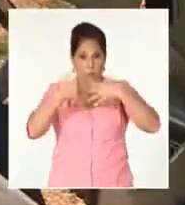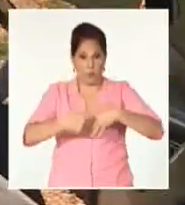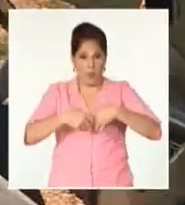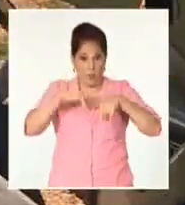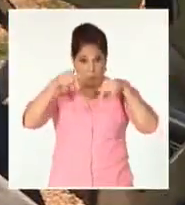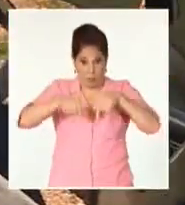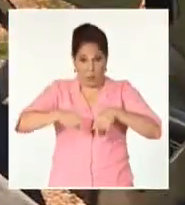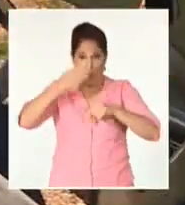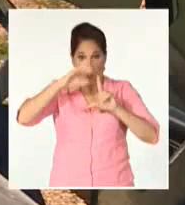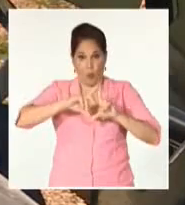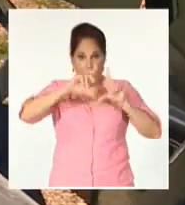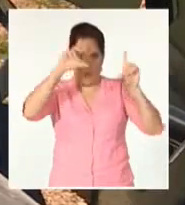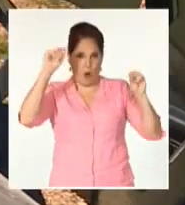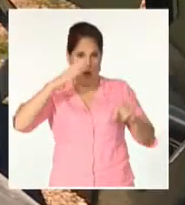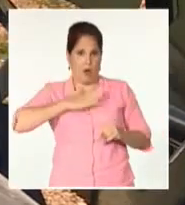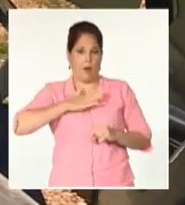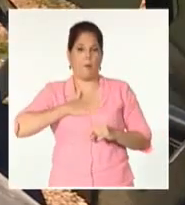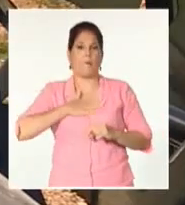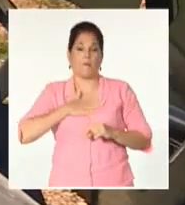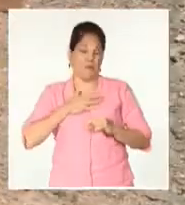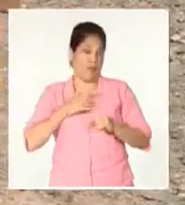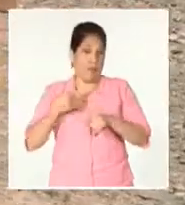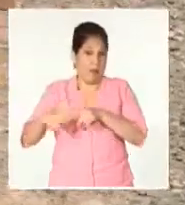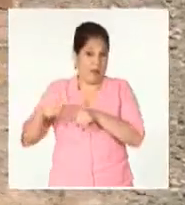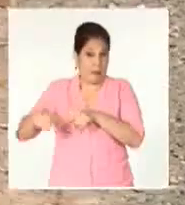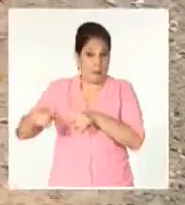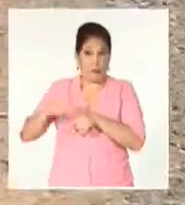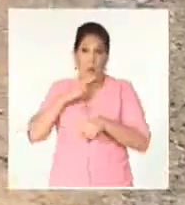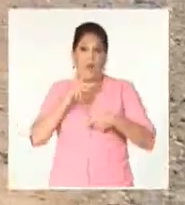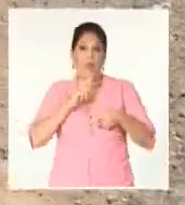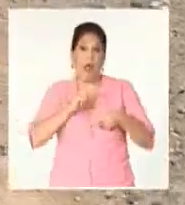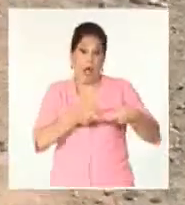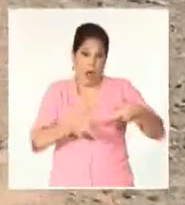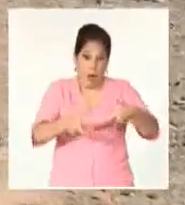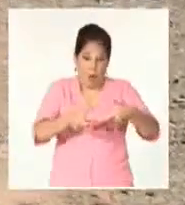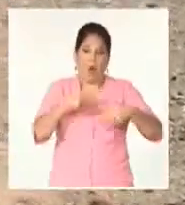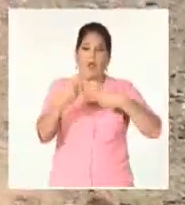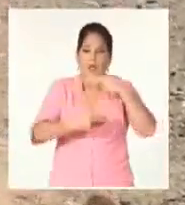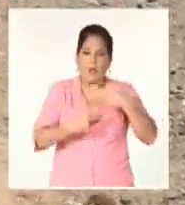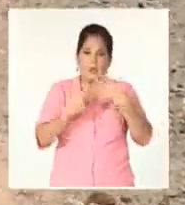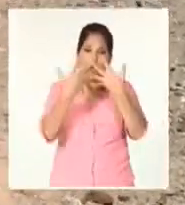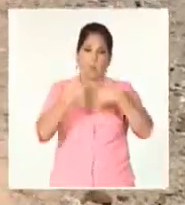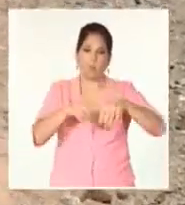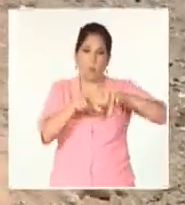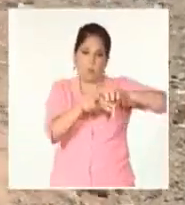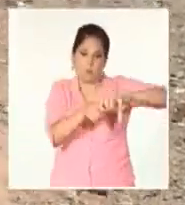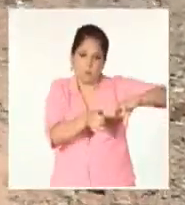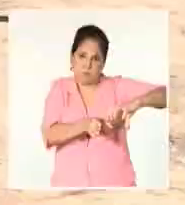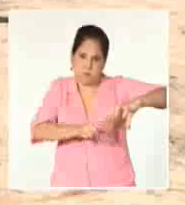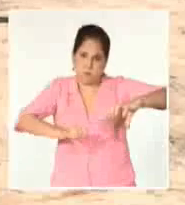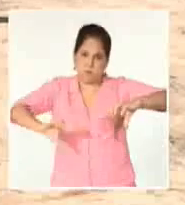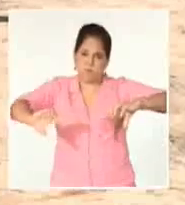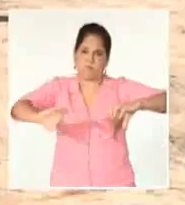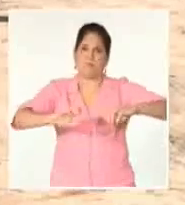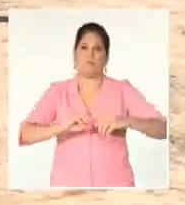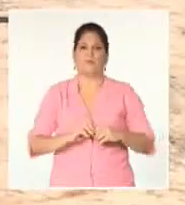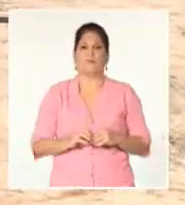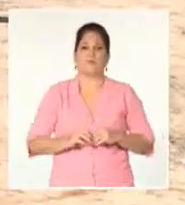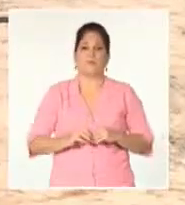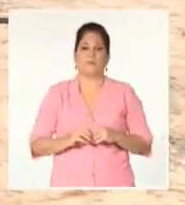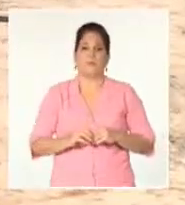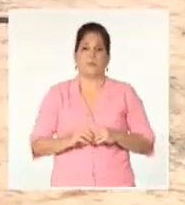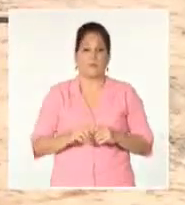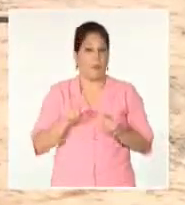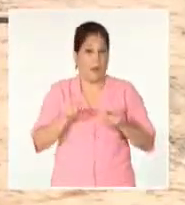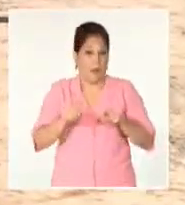fábricas del Instituto Nacional de Recursos Hidráulicos de La Habana y de Ciego de Ávila.